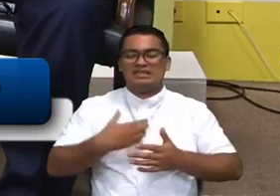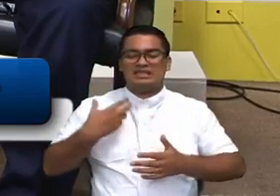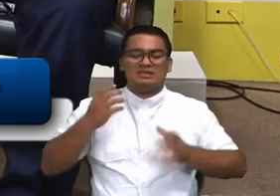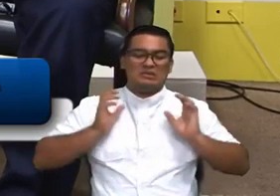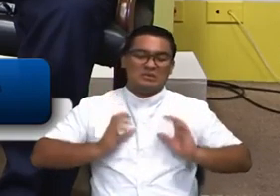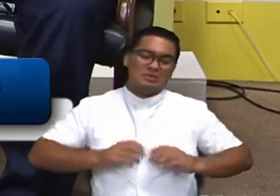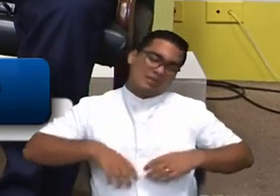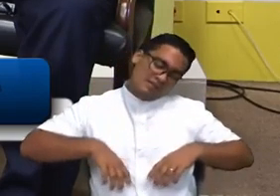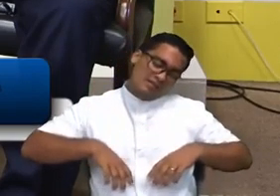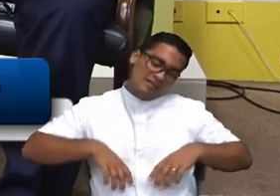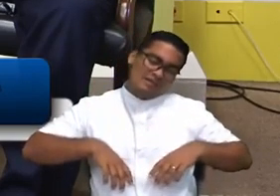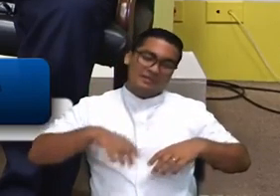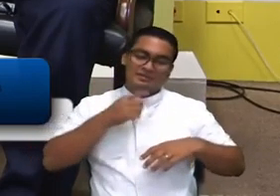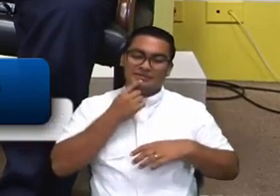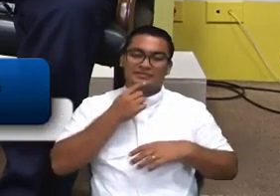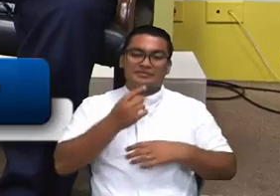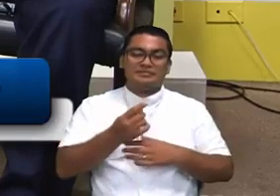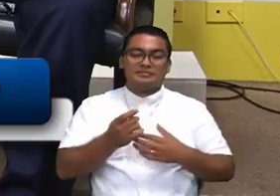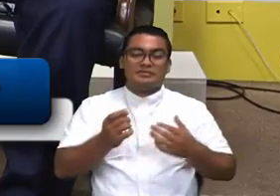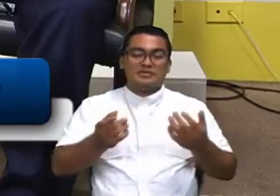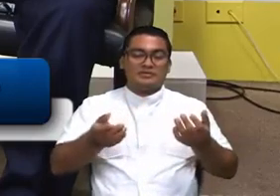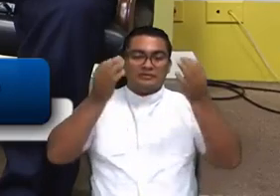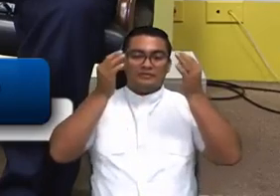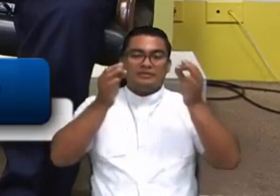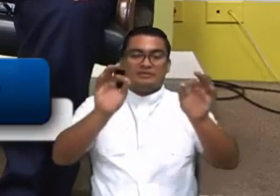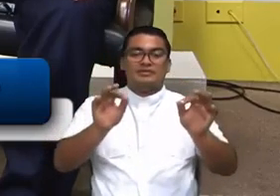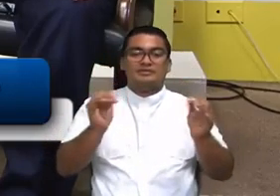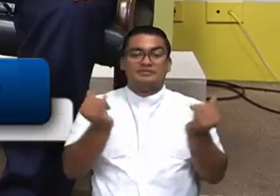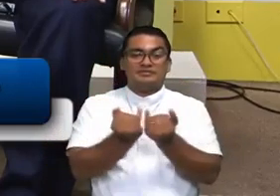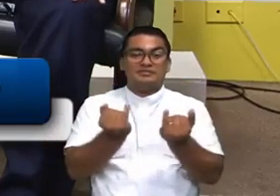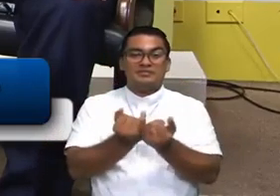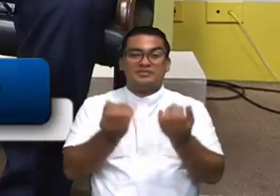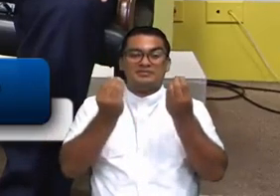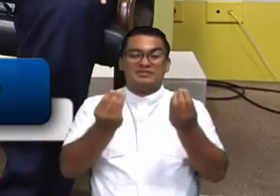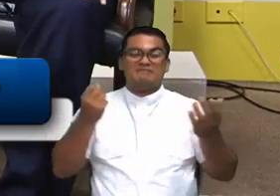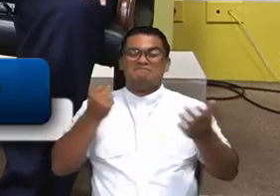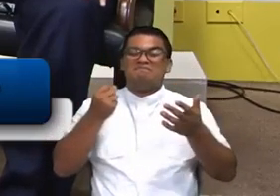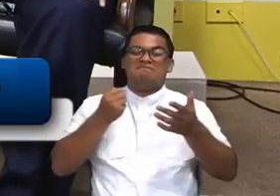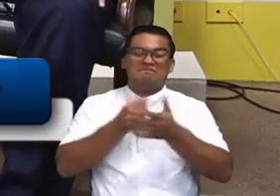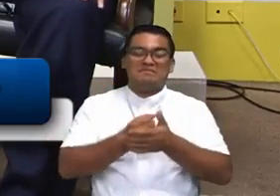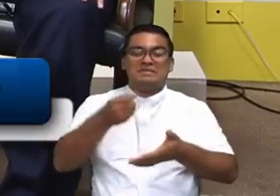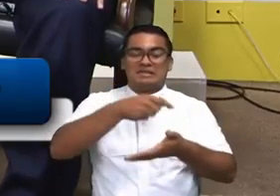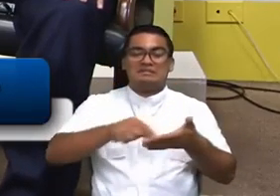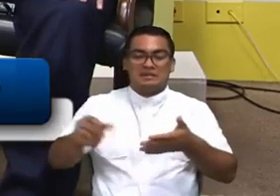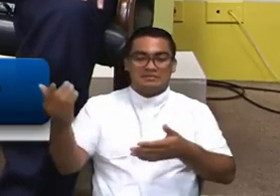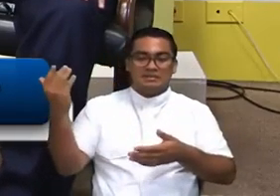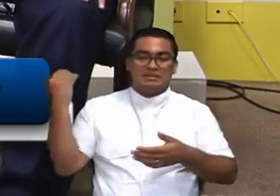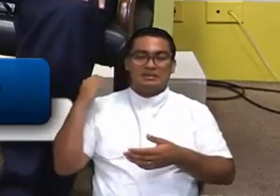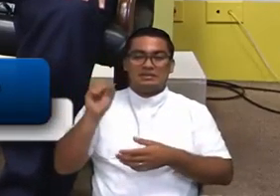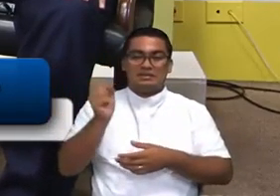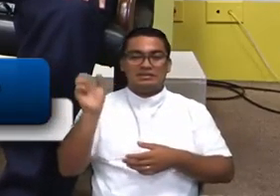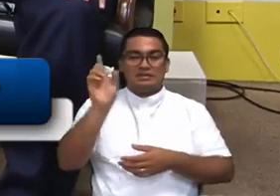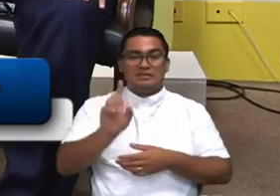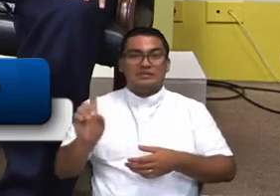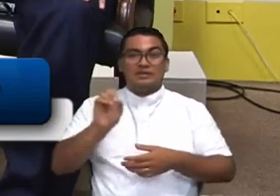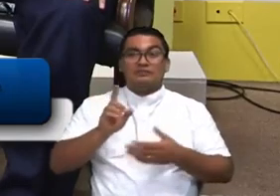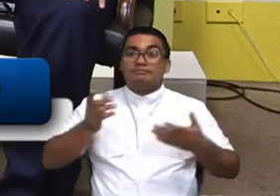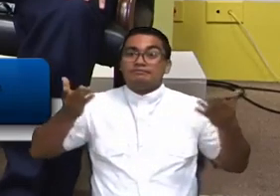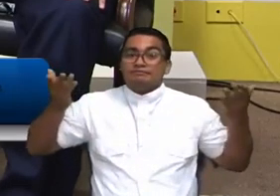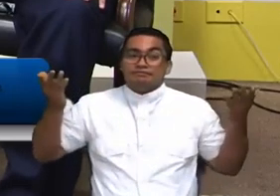En un accidente de tránsito. Que se han vuelto muy frecuentes, lamentablemente. Así es. Ya hace 2 semanas mirábamos que un fin de semana fue fatal.